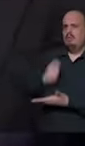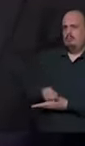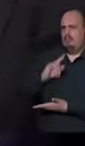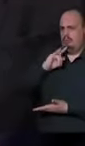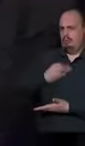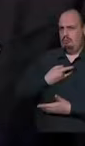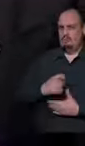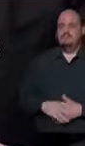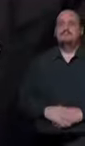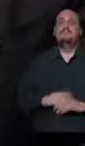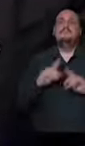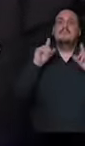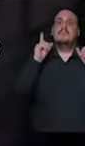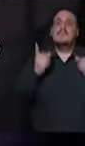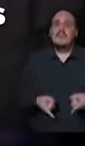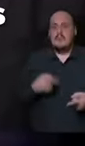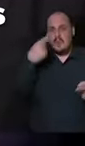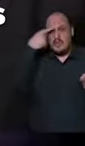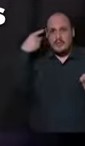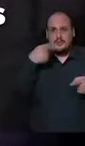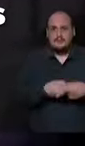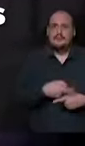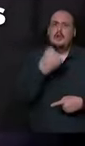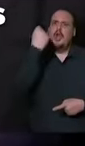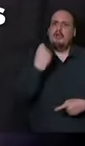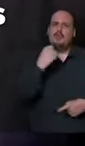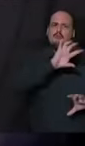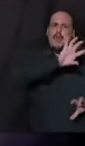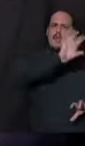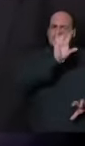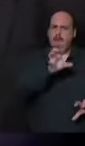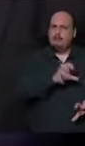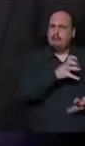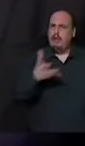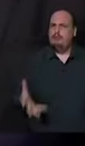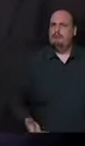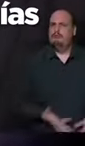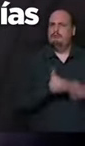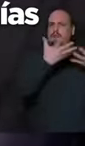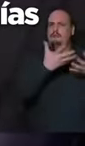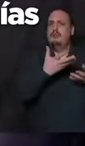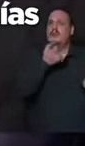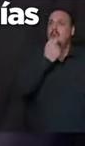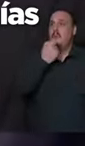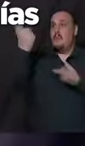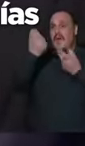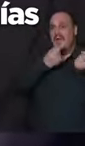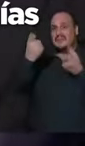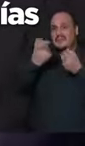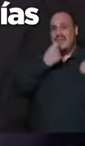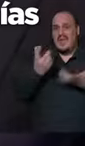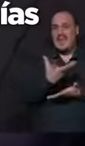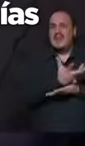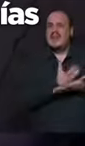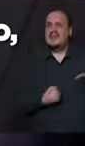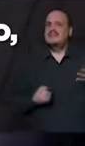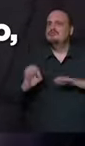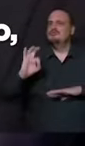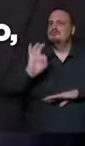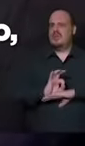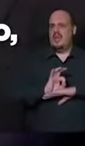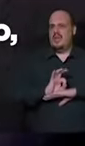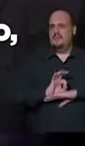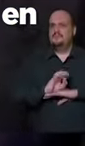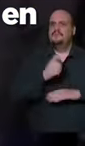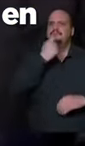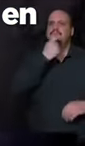el desafío de seguir fortaleciendo las economías regionales cero de retenciones a las 33 economías regionales el vino